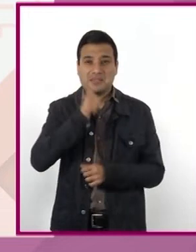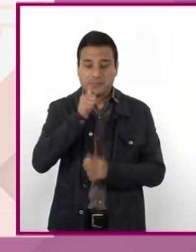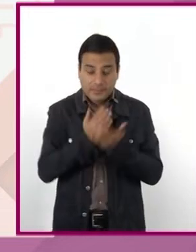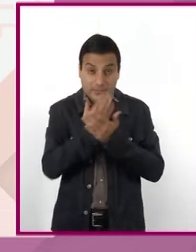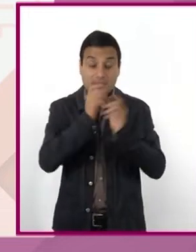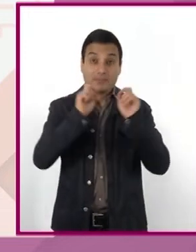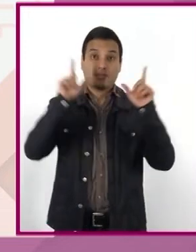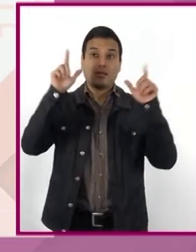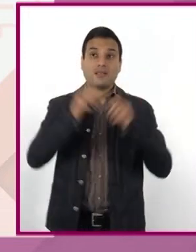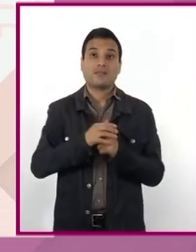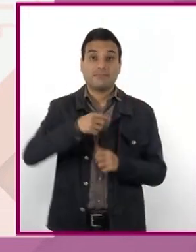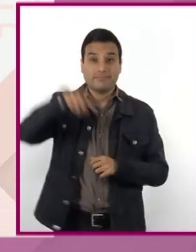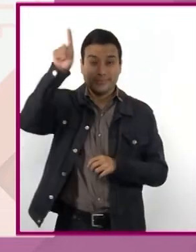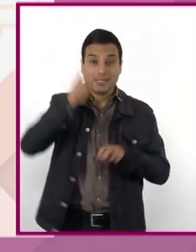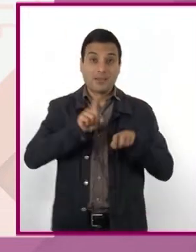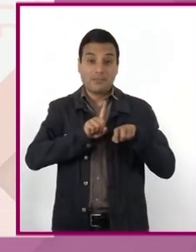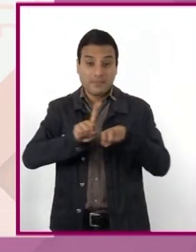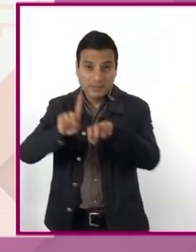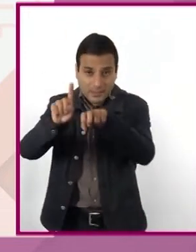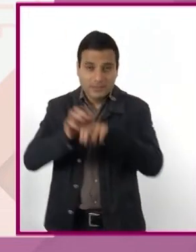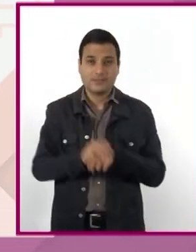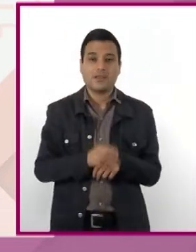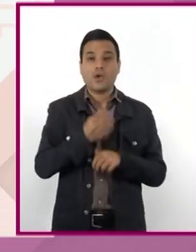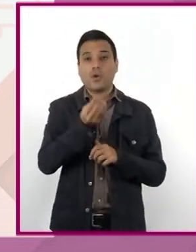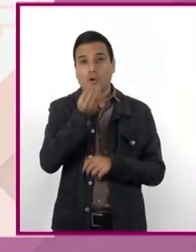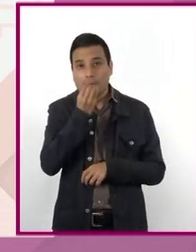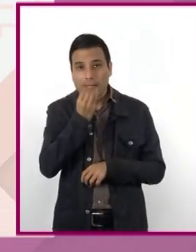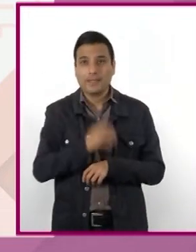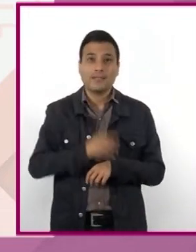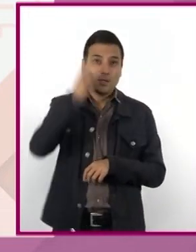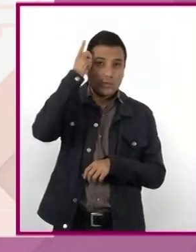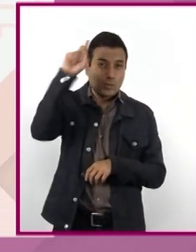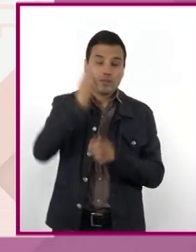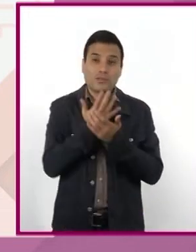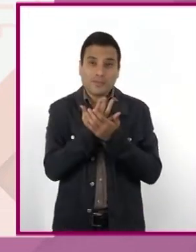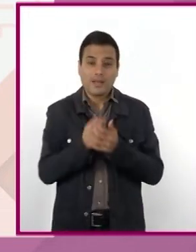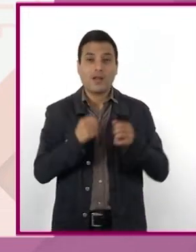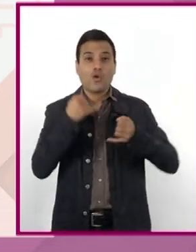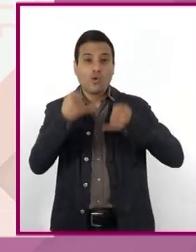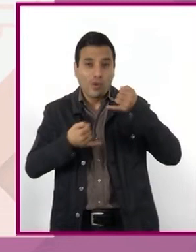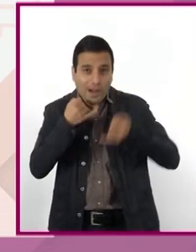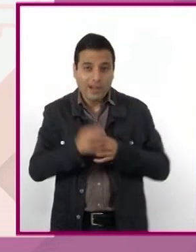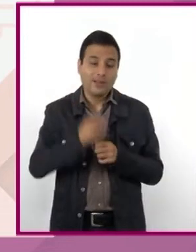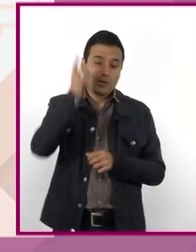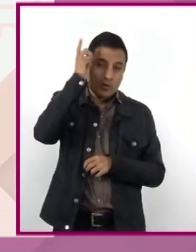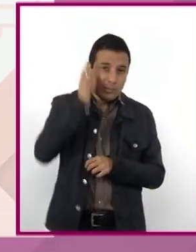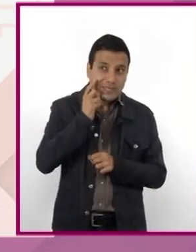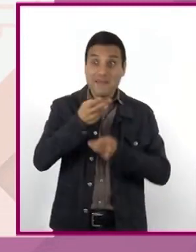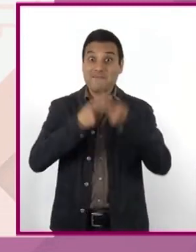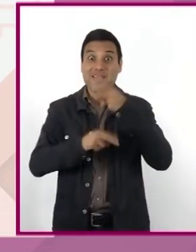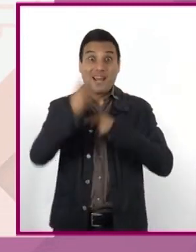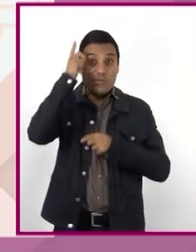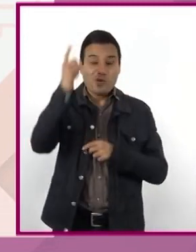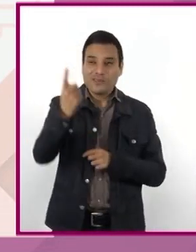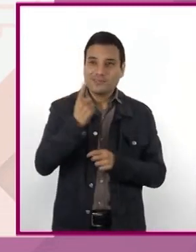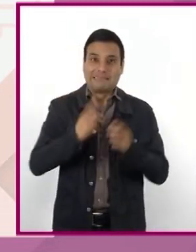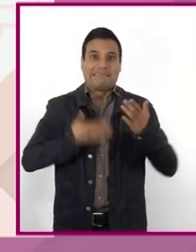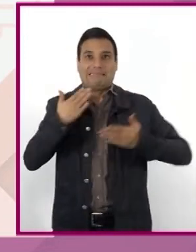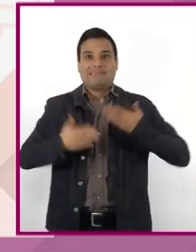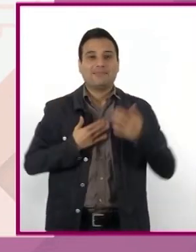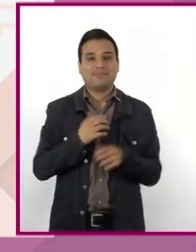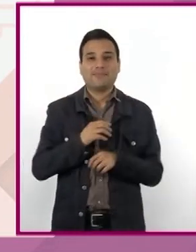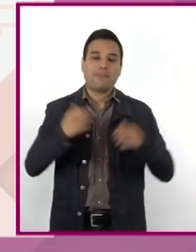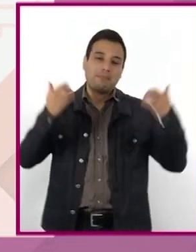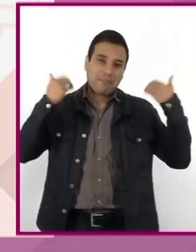pasear, comer, esperar al amo, jugar, dormir, festejar la llegada del amo, pasear,